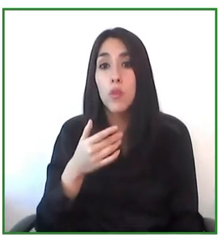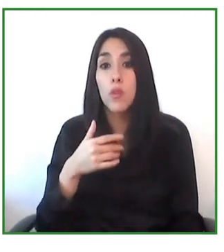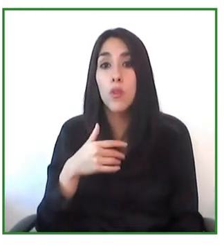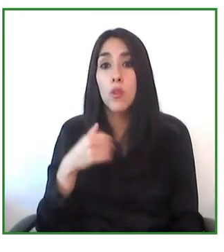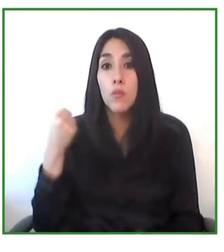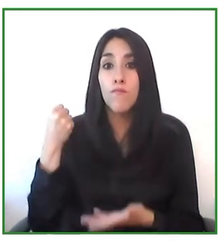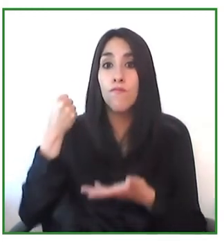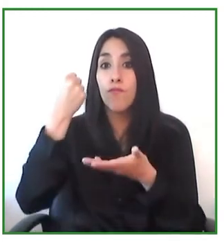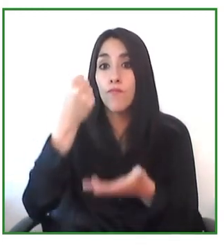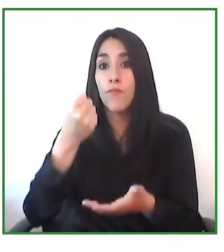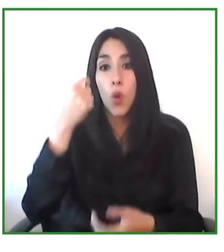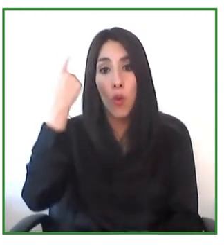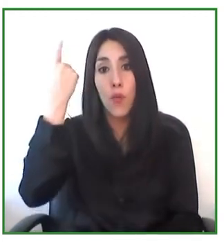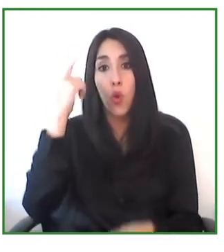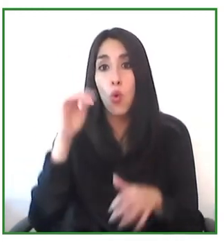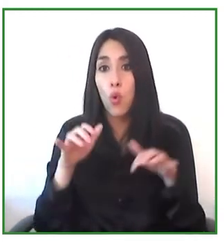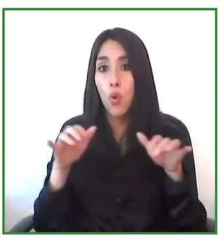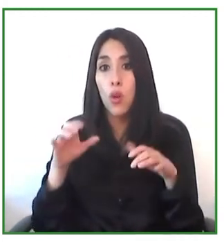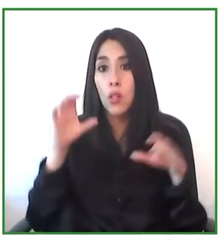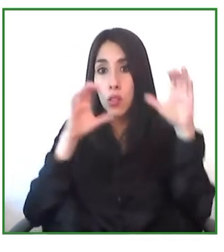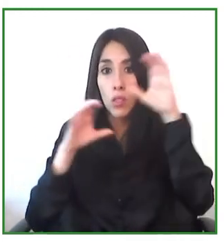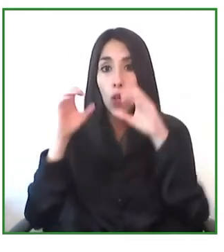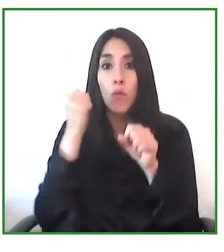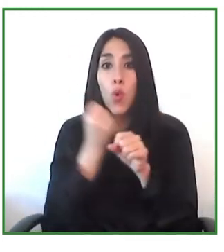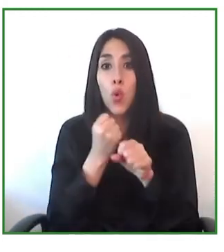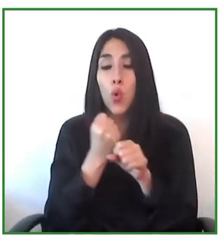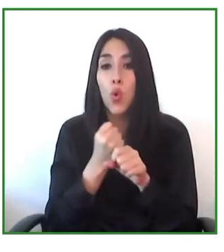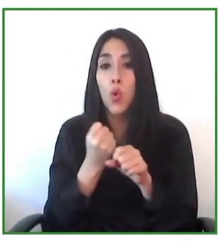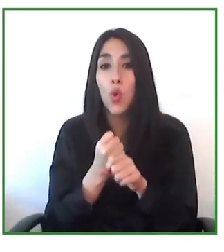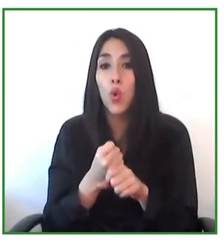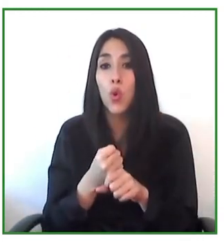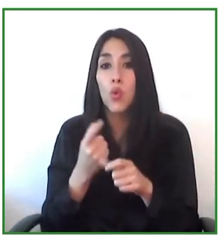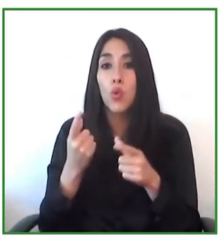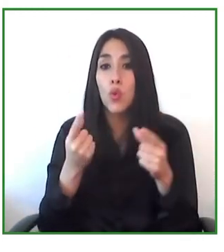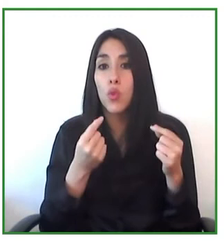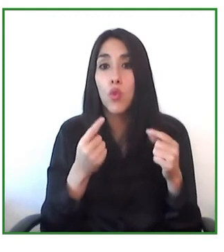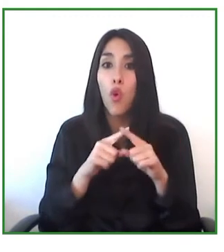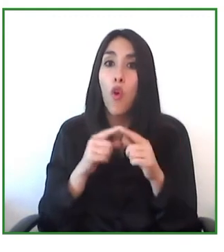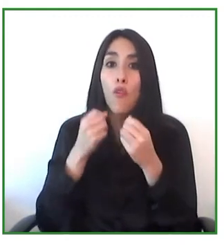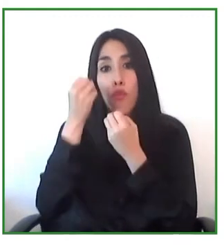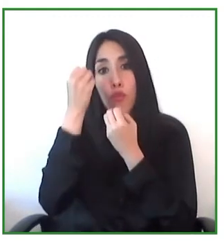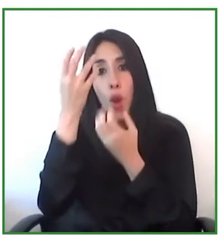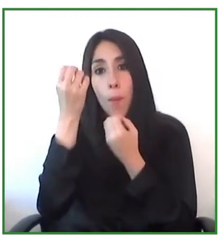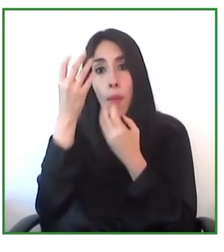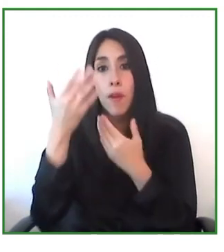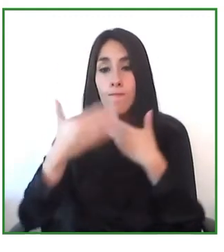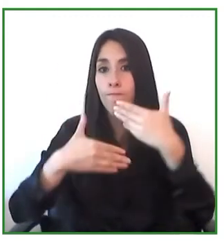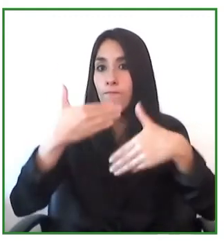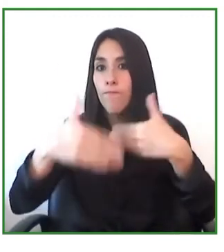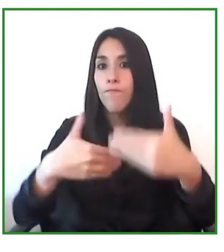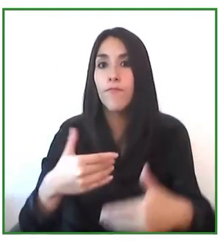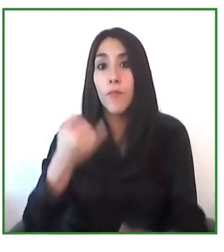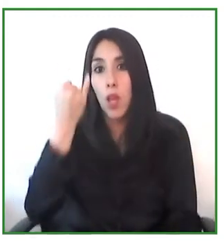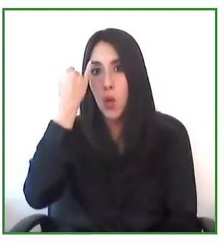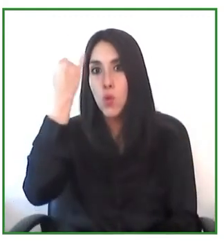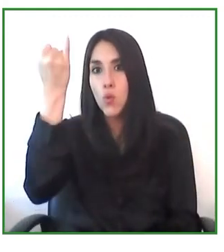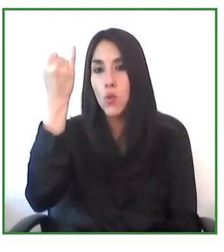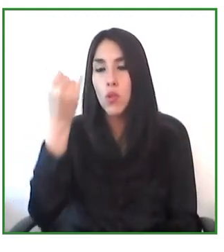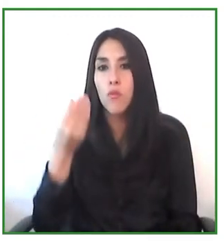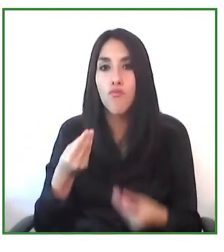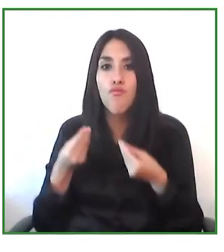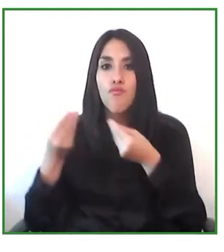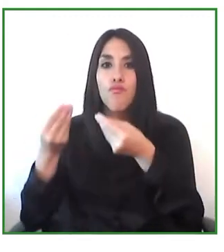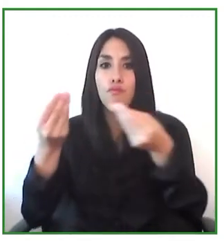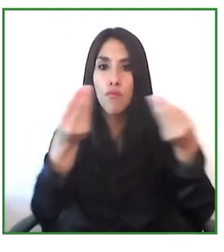para darle continuidad a este tremendo proyecto y así también poder llevar esta iniciativa a otros países. Bueno, estamos